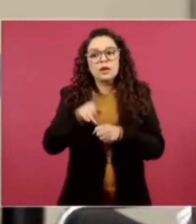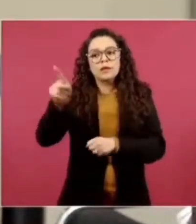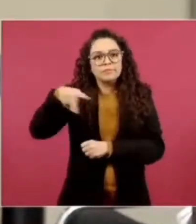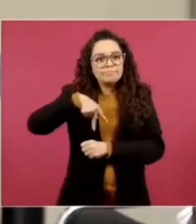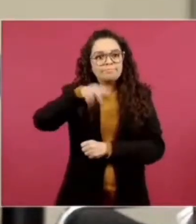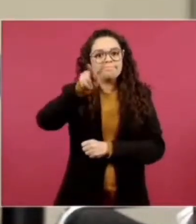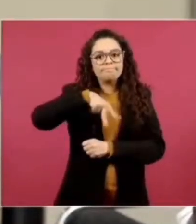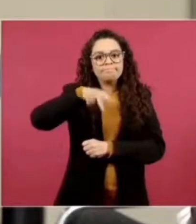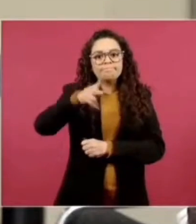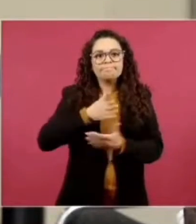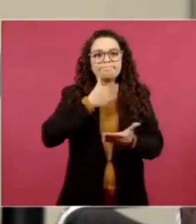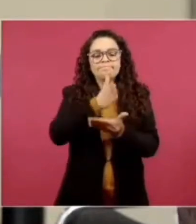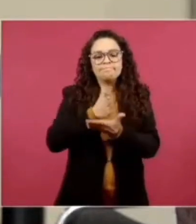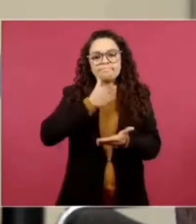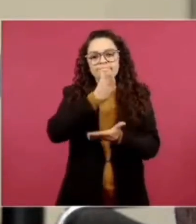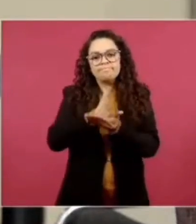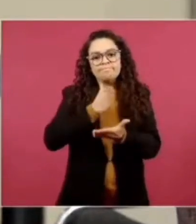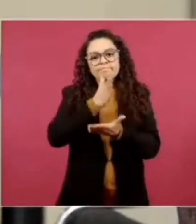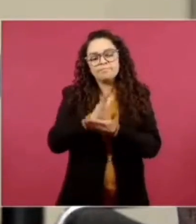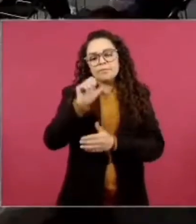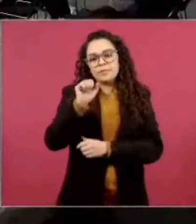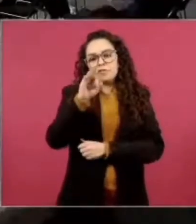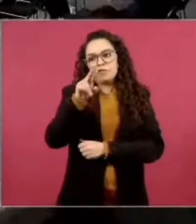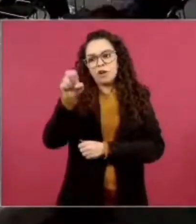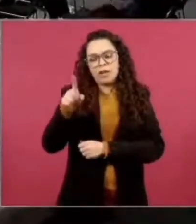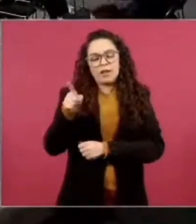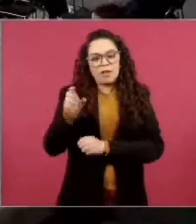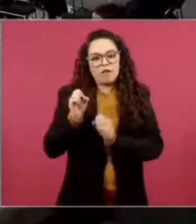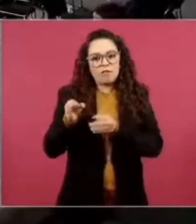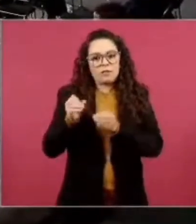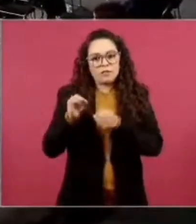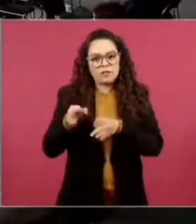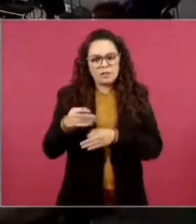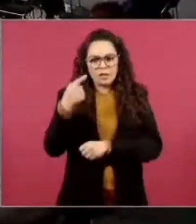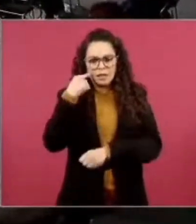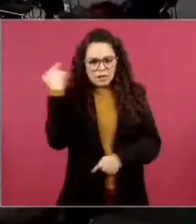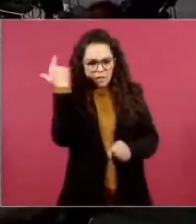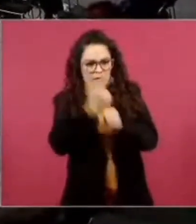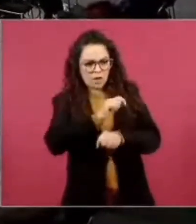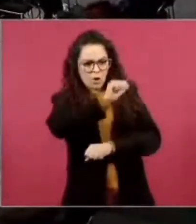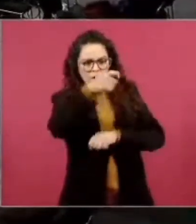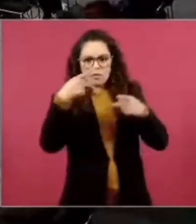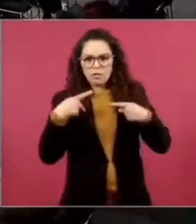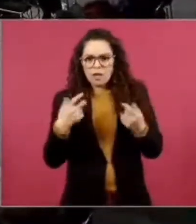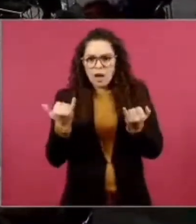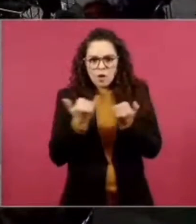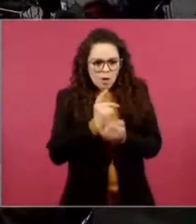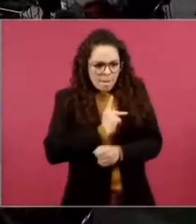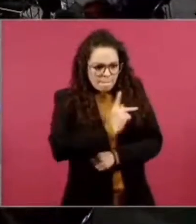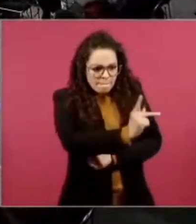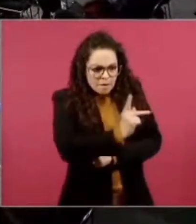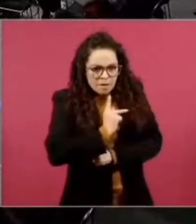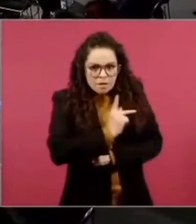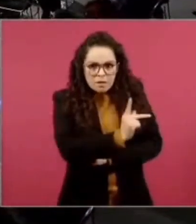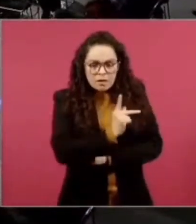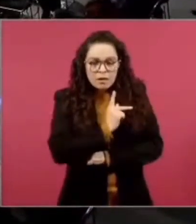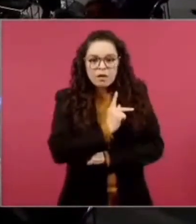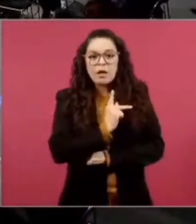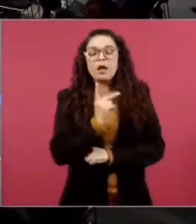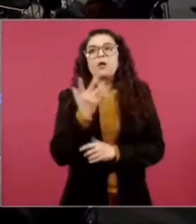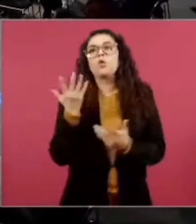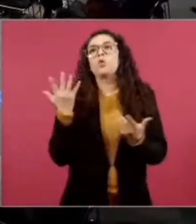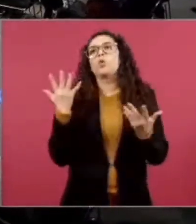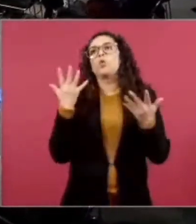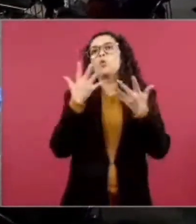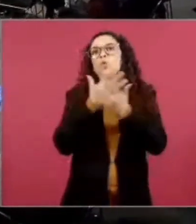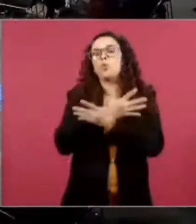estas oficinas del Afore, que habían otras personas en la misma situación. Esto se vuelve muy complicado porque son personas de la tercera